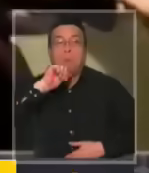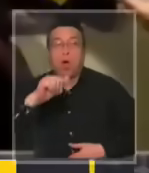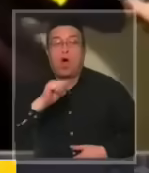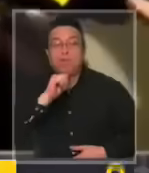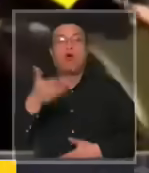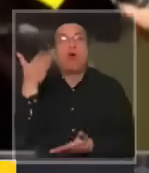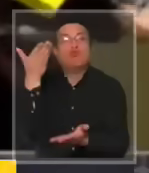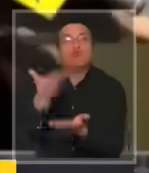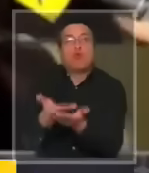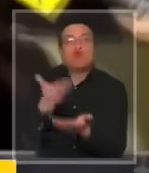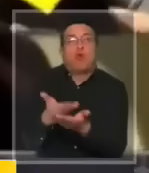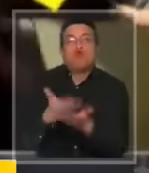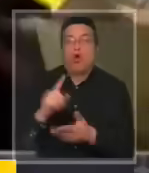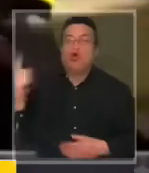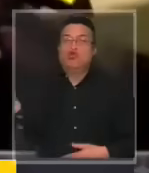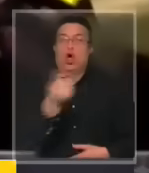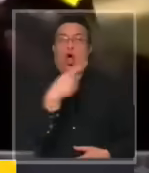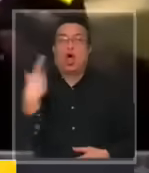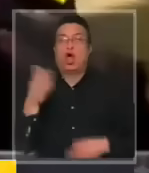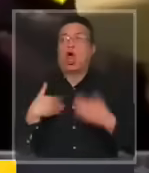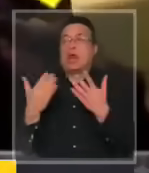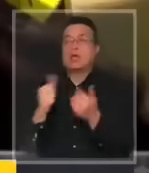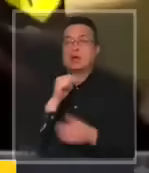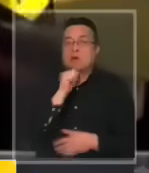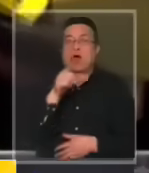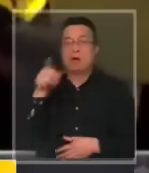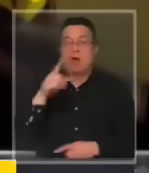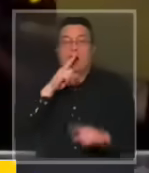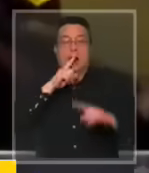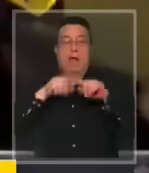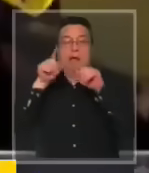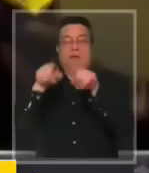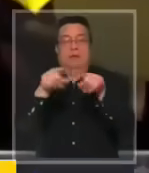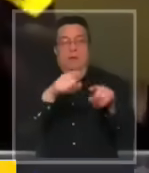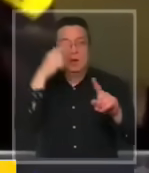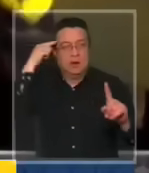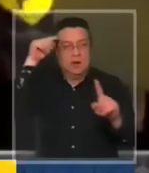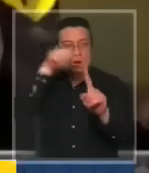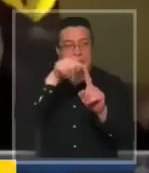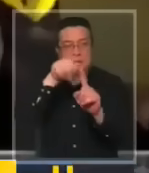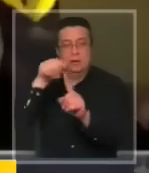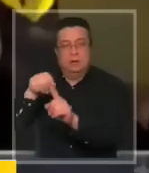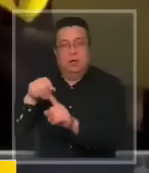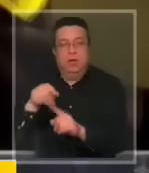a la gente necesitada, para que a nombre de ellos